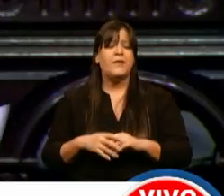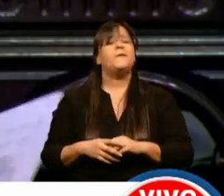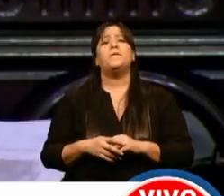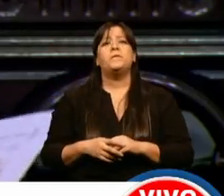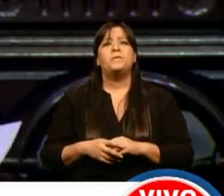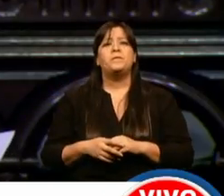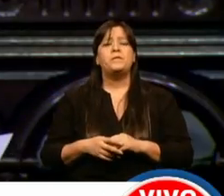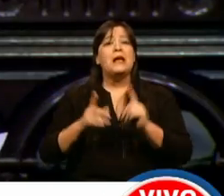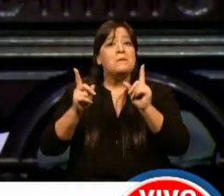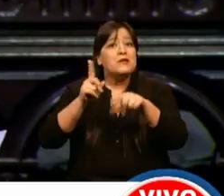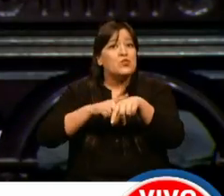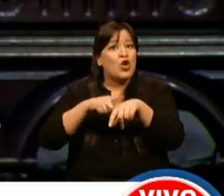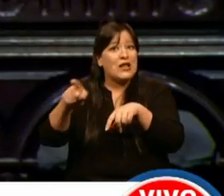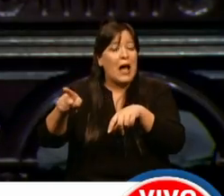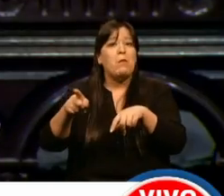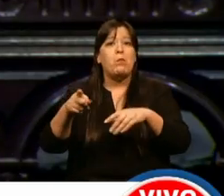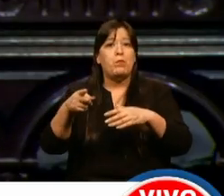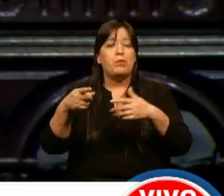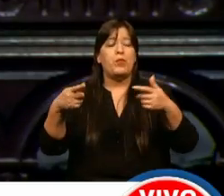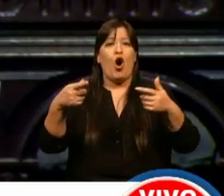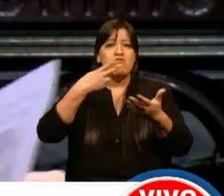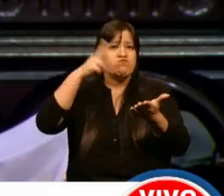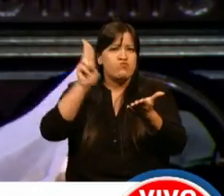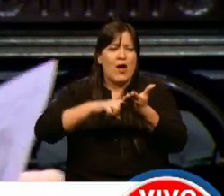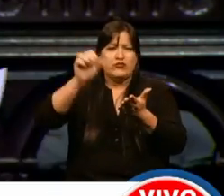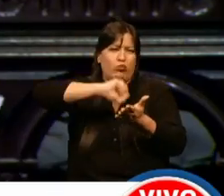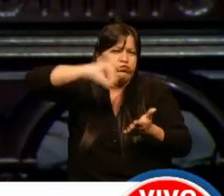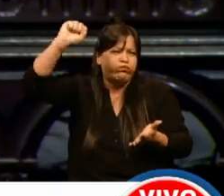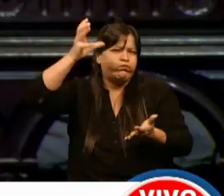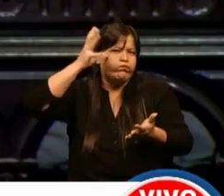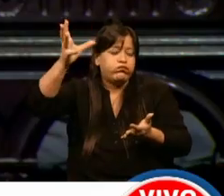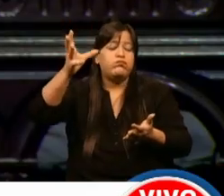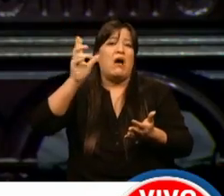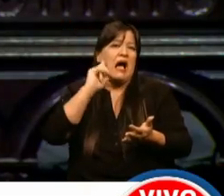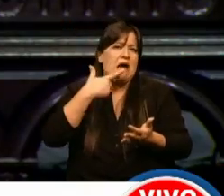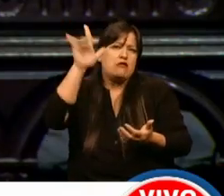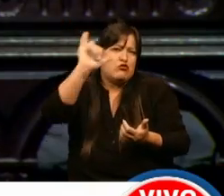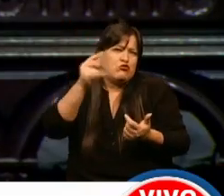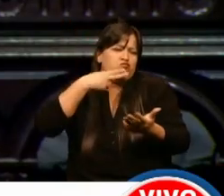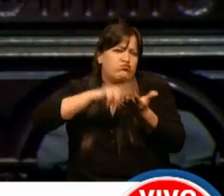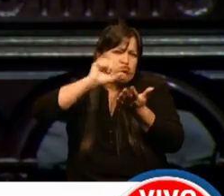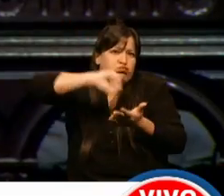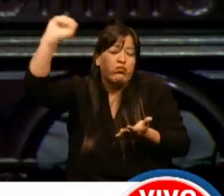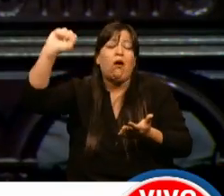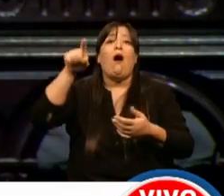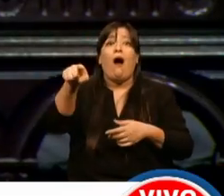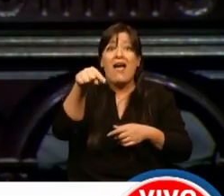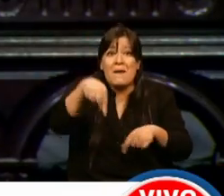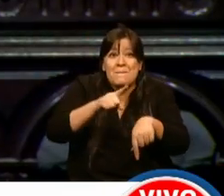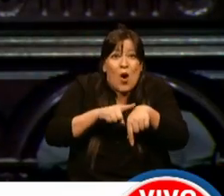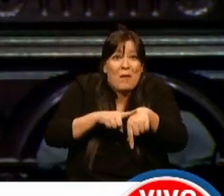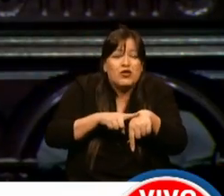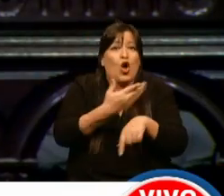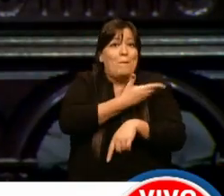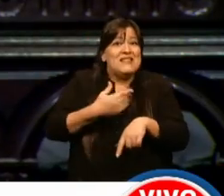al mismo tiempo que se desarrollaba este tarifazo el presidente va al fondo monetario